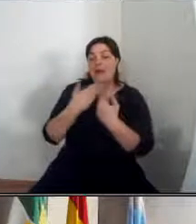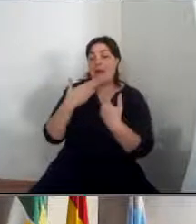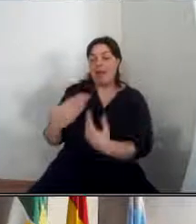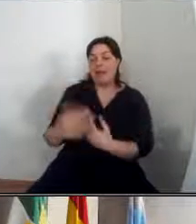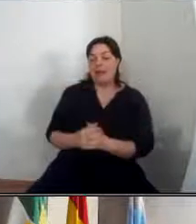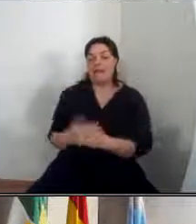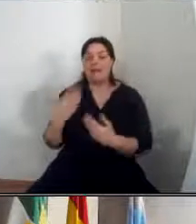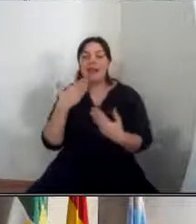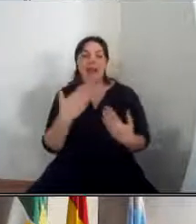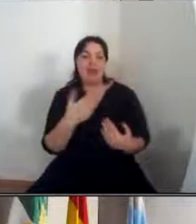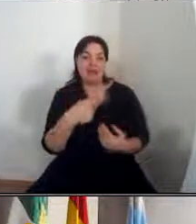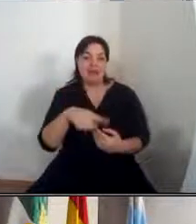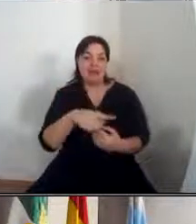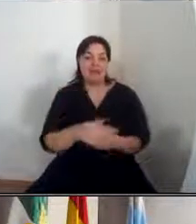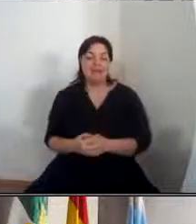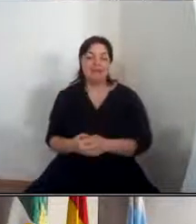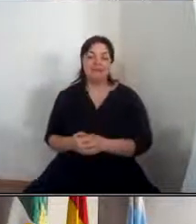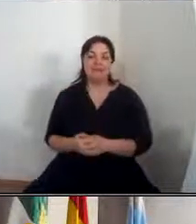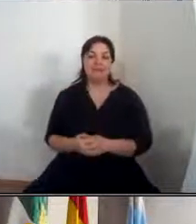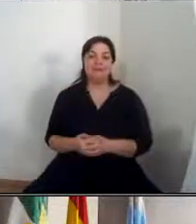Gracias. Gracias. Gracias.